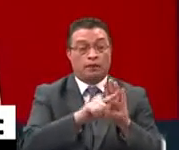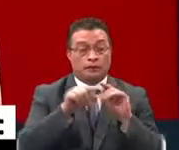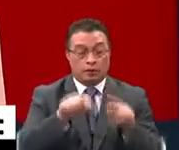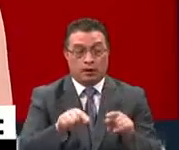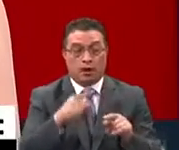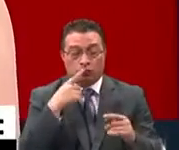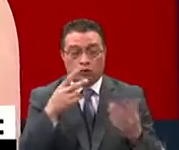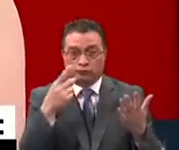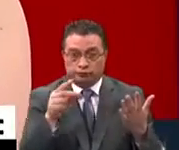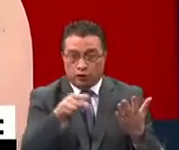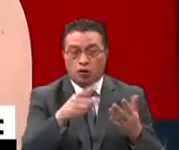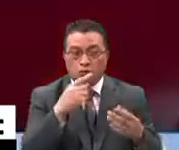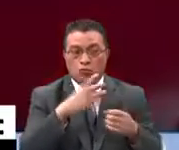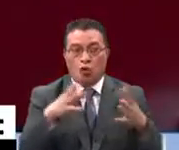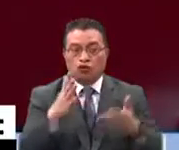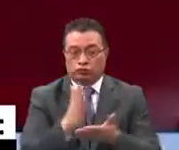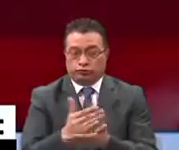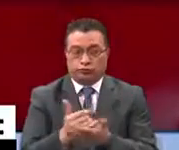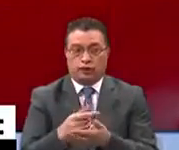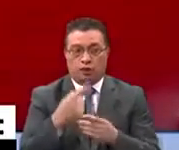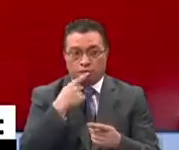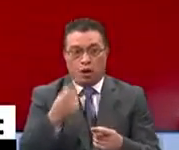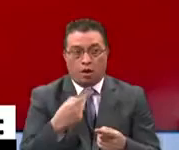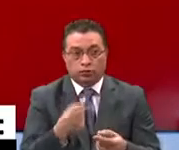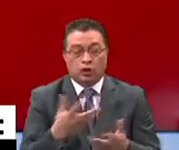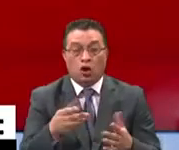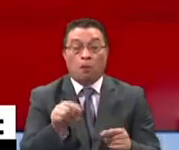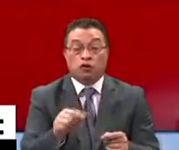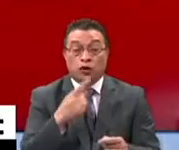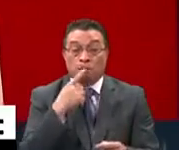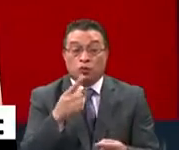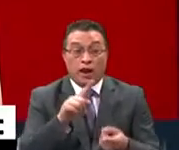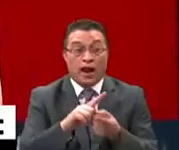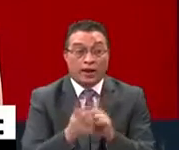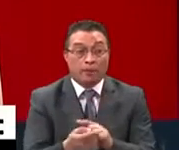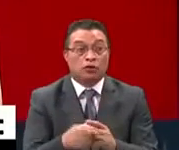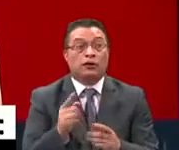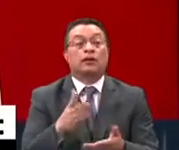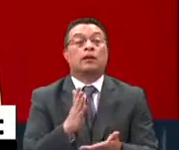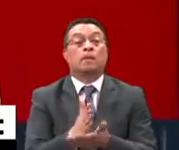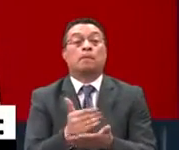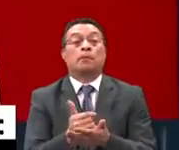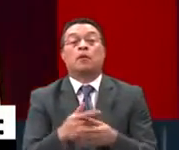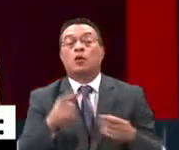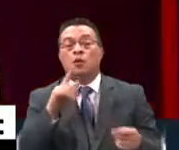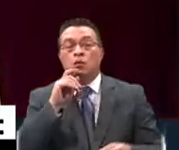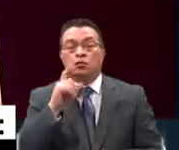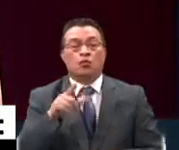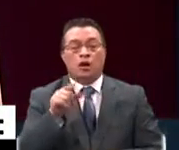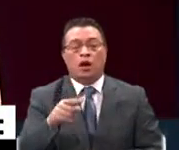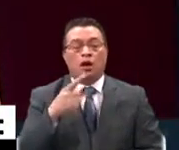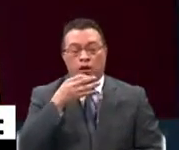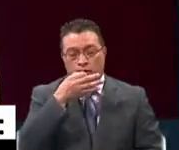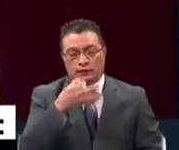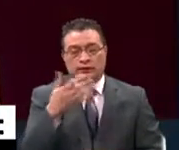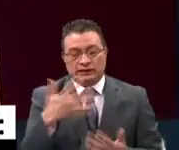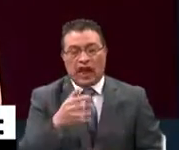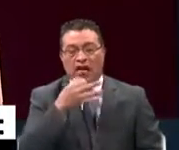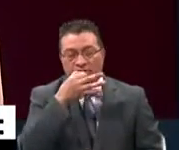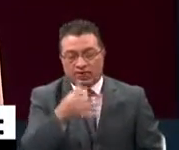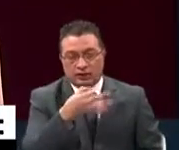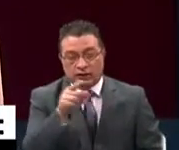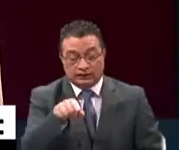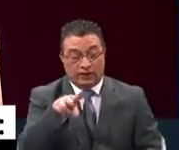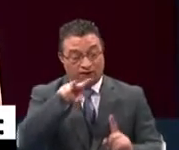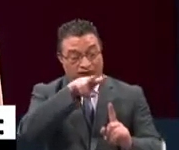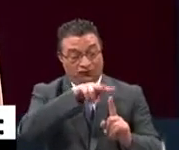este diagnóstico también viene una serie de medidas que se adoptan después. Por eso le pregunto el cambio de foco. Y las medidas van en torno a lo que yo ya he señalado. Esa es la